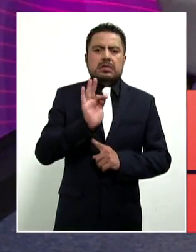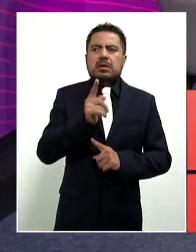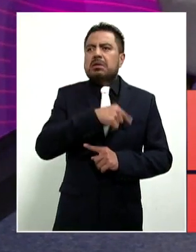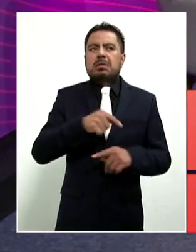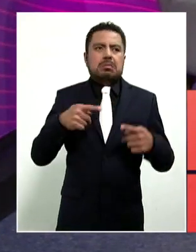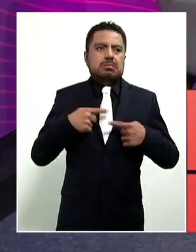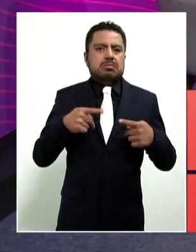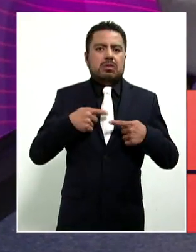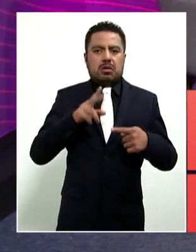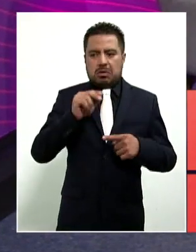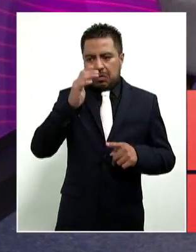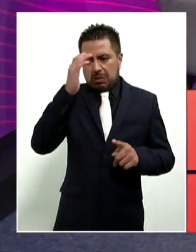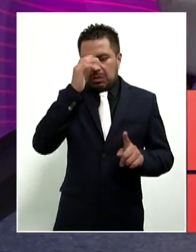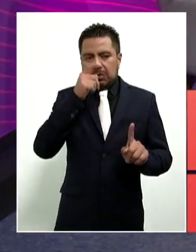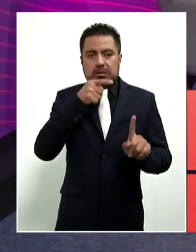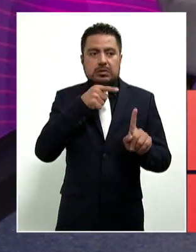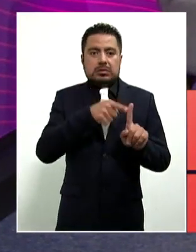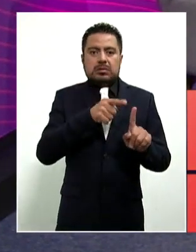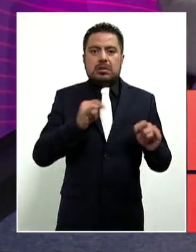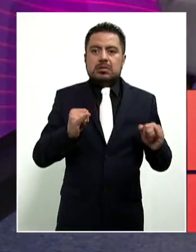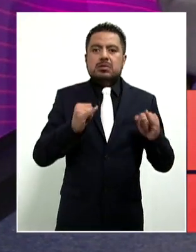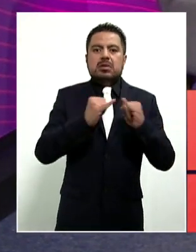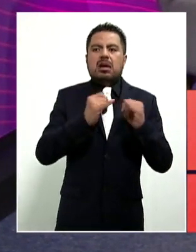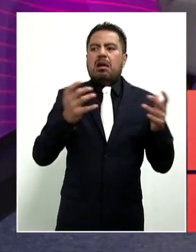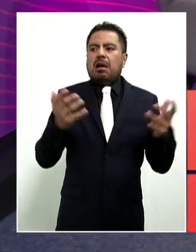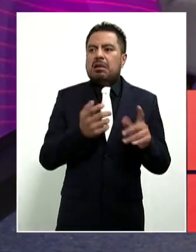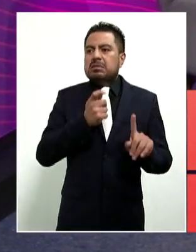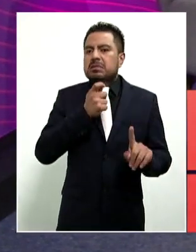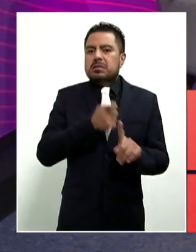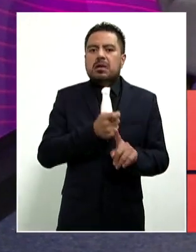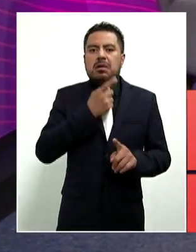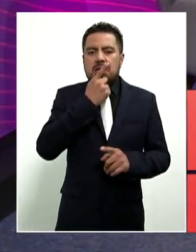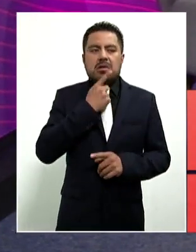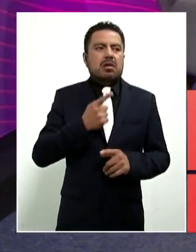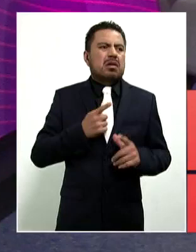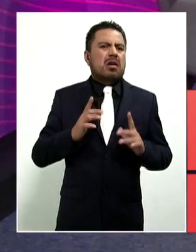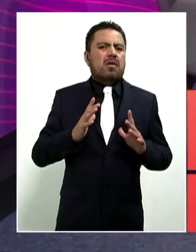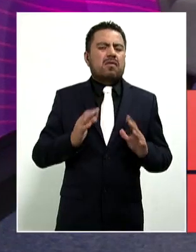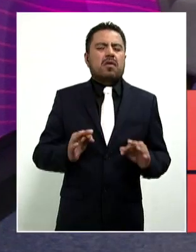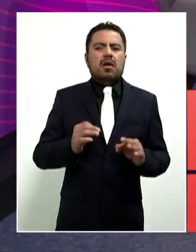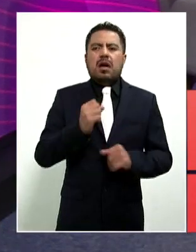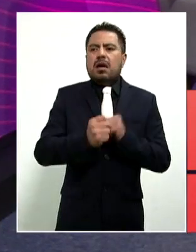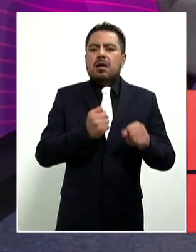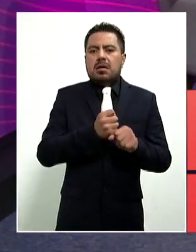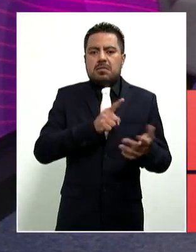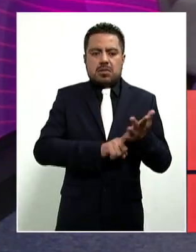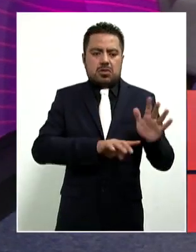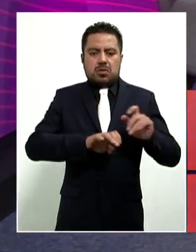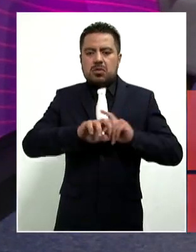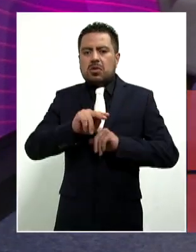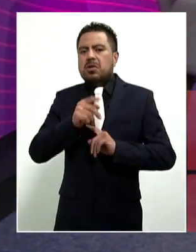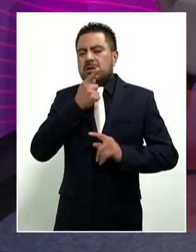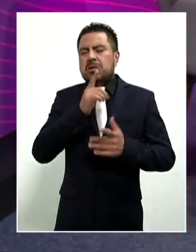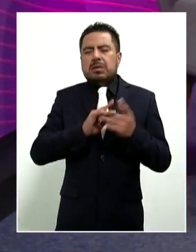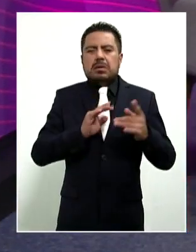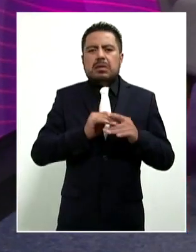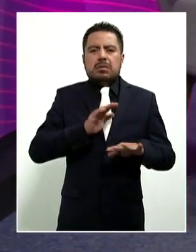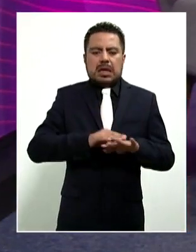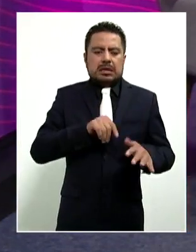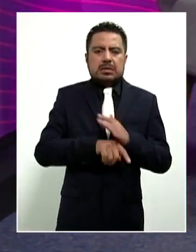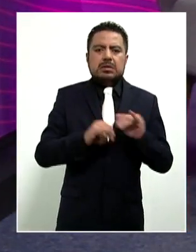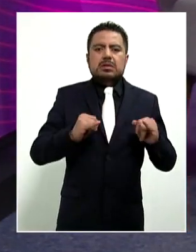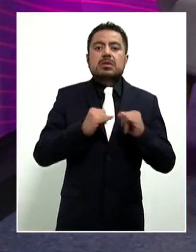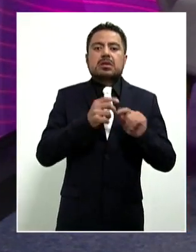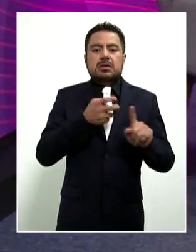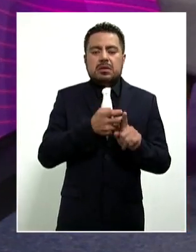nuestra audiencia no conozca esta institución. ¿Qué hace? ¿No? Nos decías que se fundó por allá en los 80s. Cuéntanos un poco de esta institución. Sí,